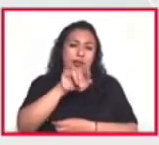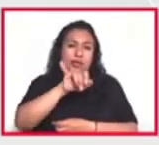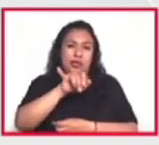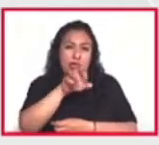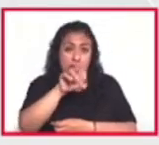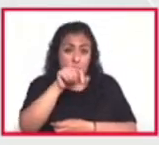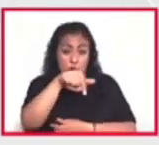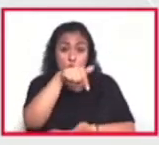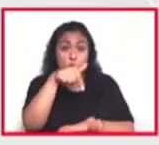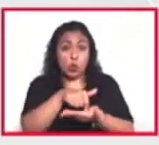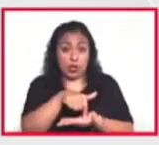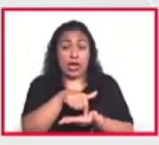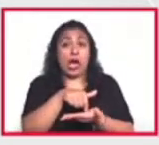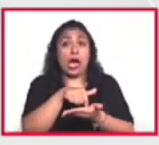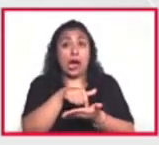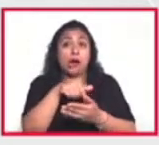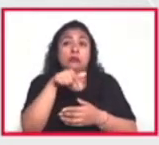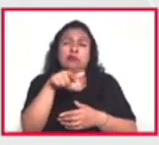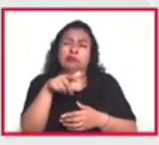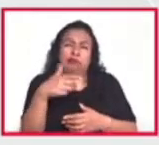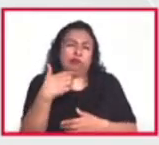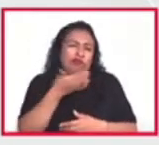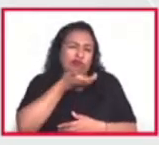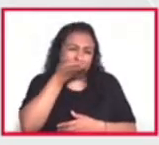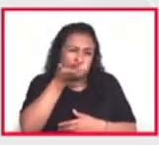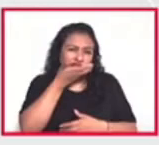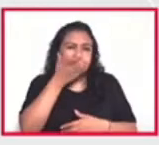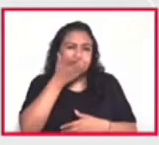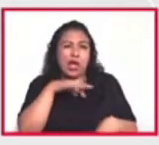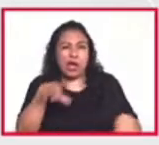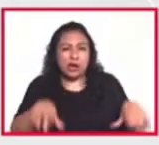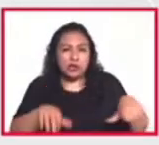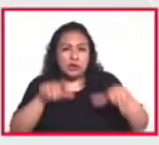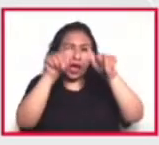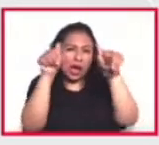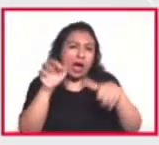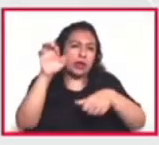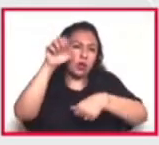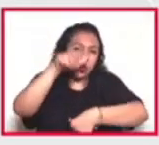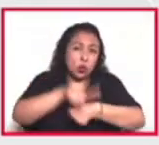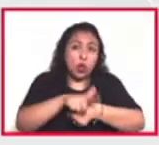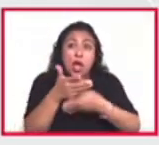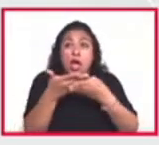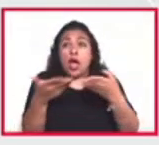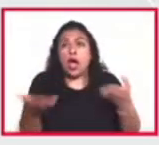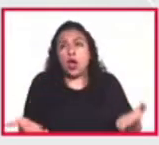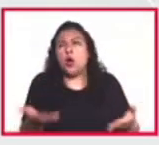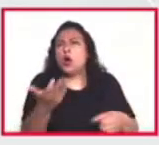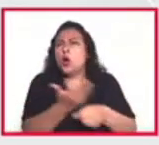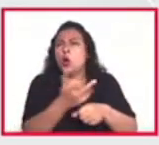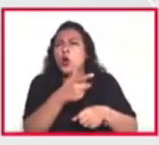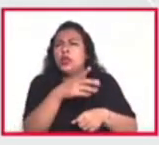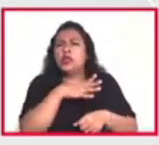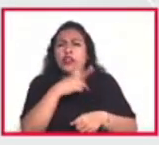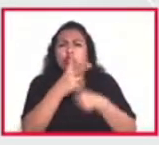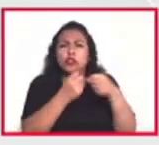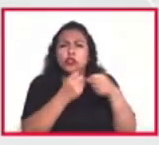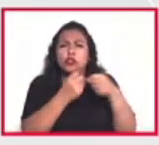de los sitios en donde regularmente hay actividades artísticas culturales. En este momento está, por ejemplo, la Bienal